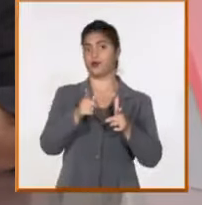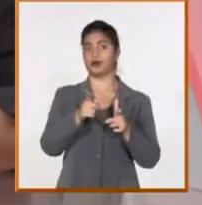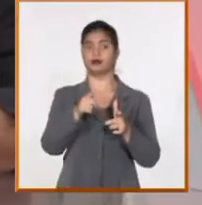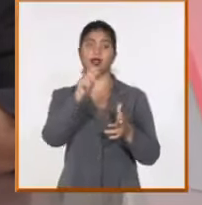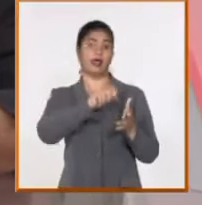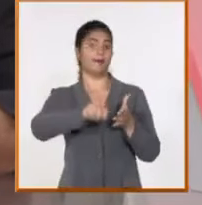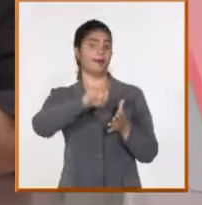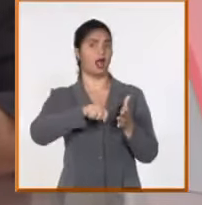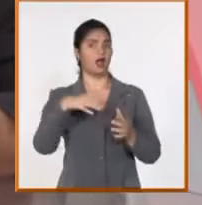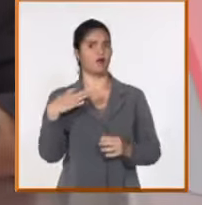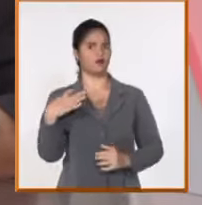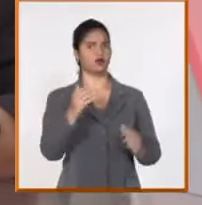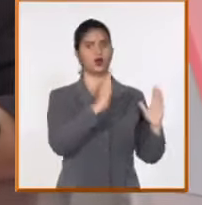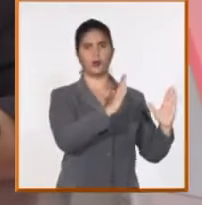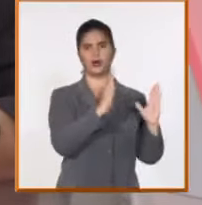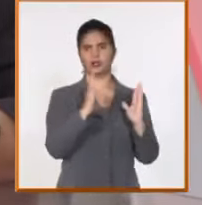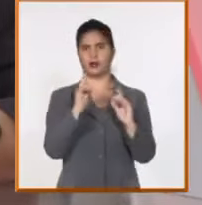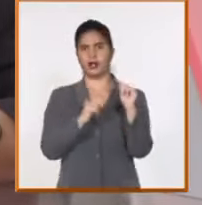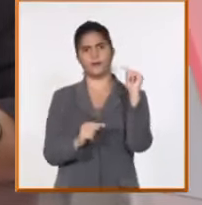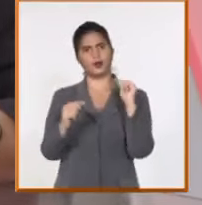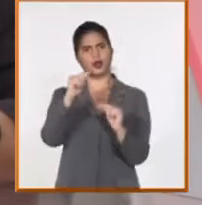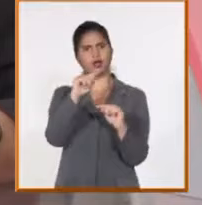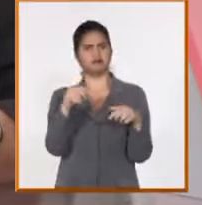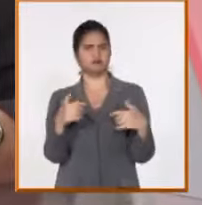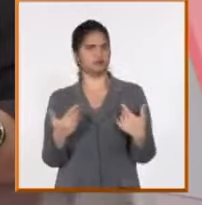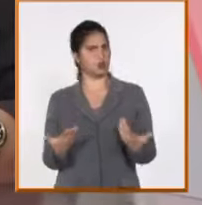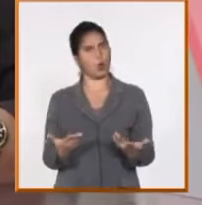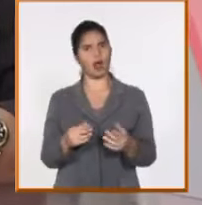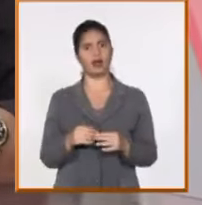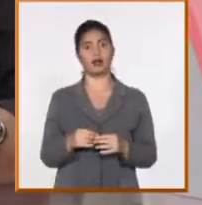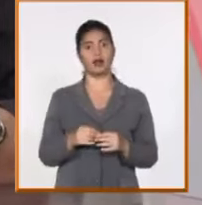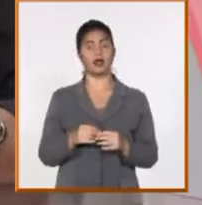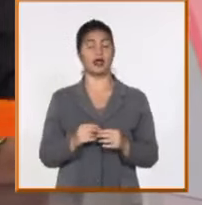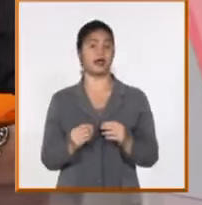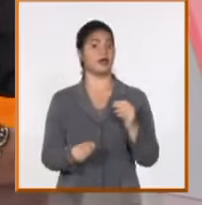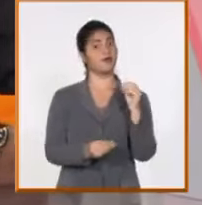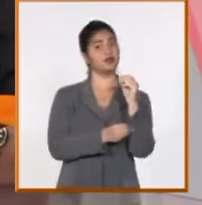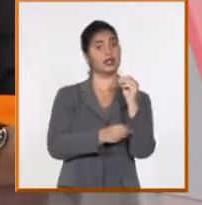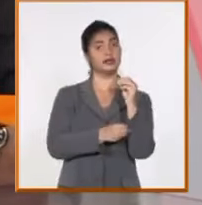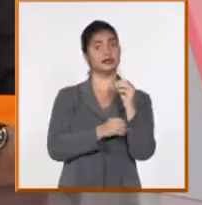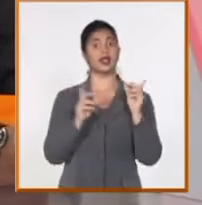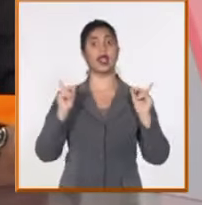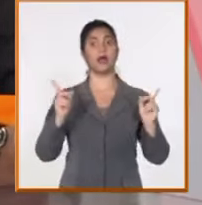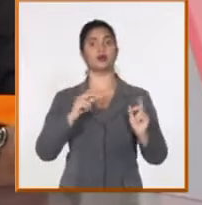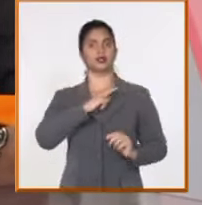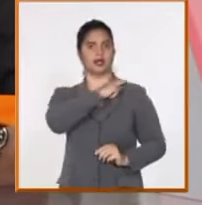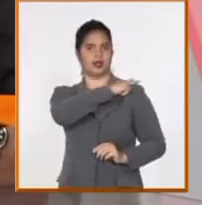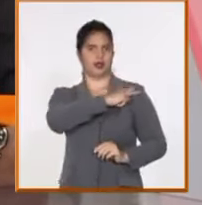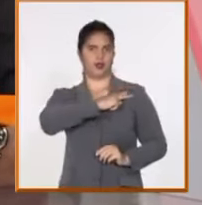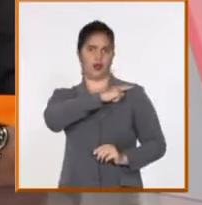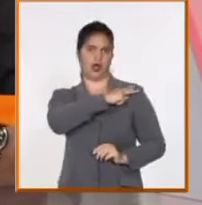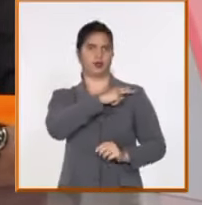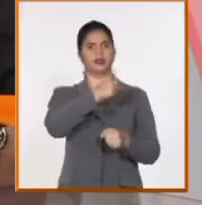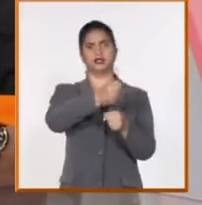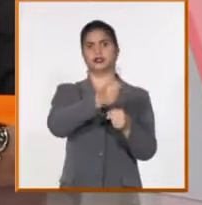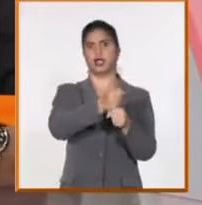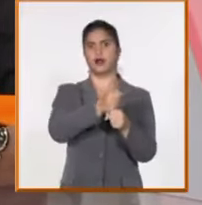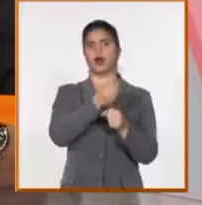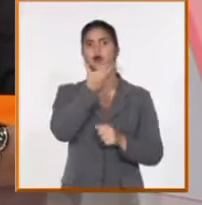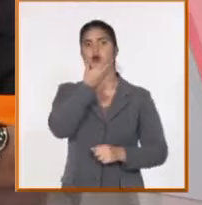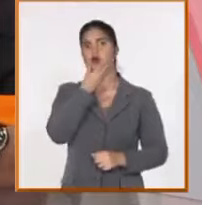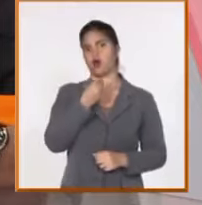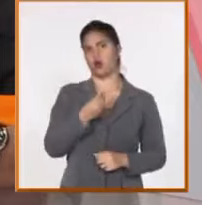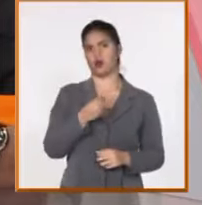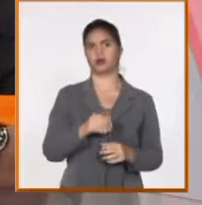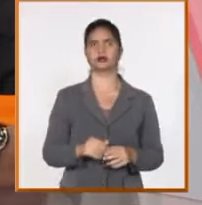hemos trazado en las prioridades nuestra está consolidar la política de cuadro potenciando el trabajo con los jóvenes incrementar